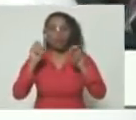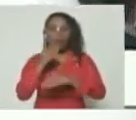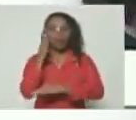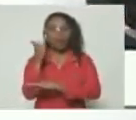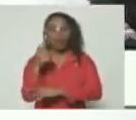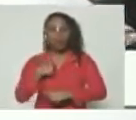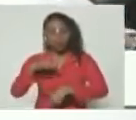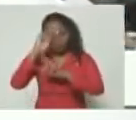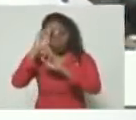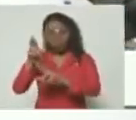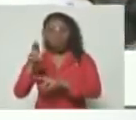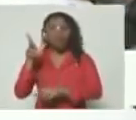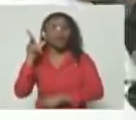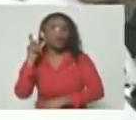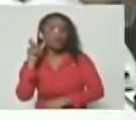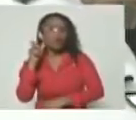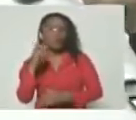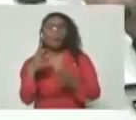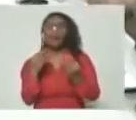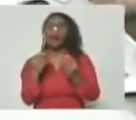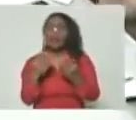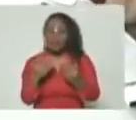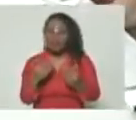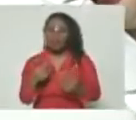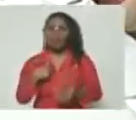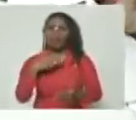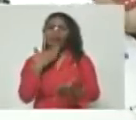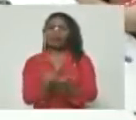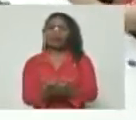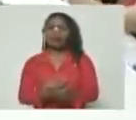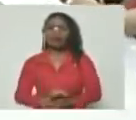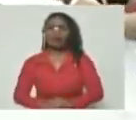respeto y escucho bastante y agradezco.